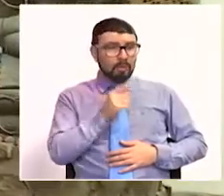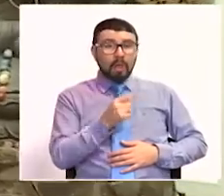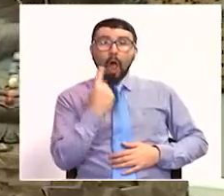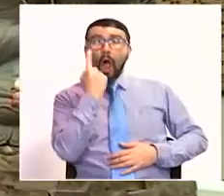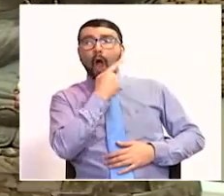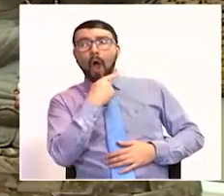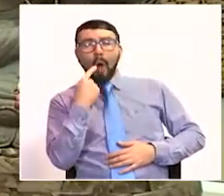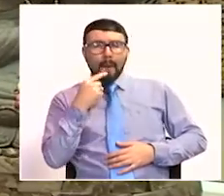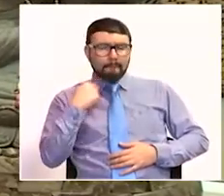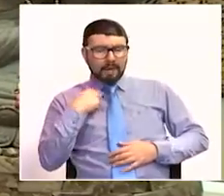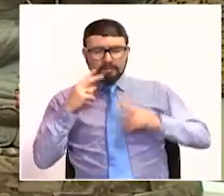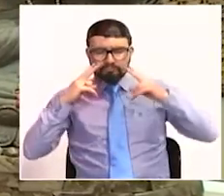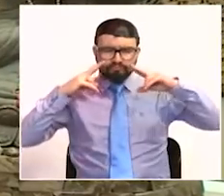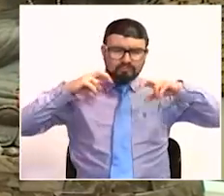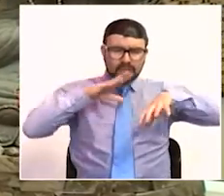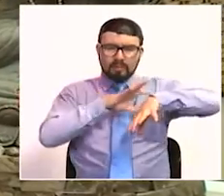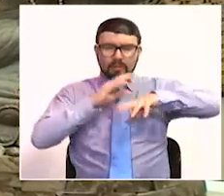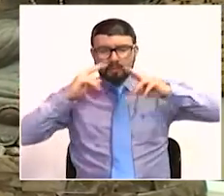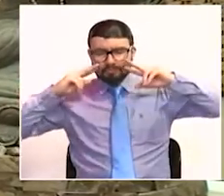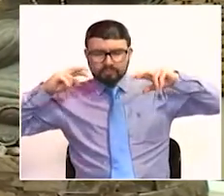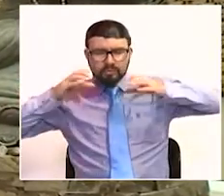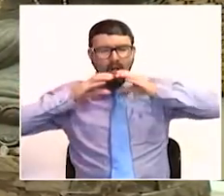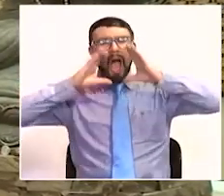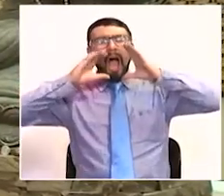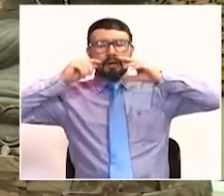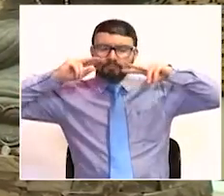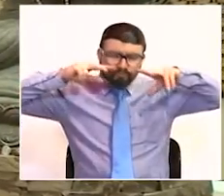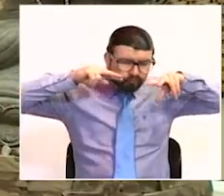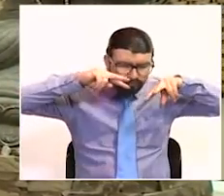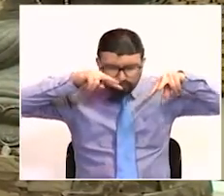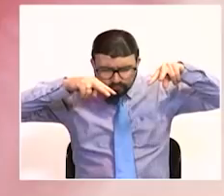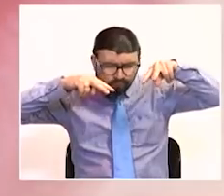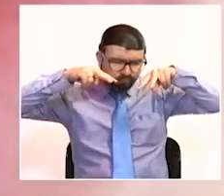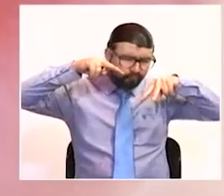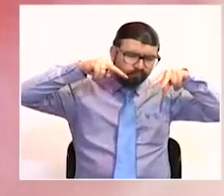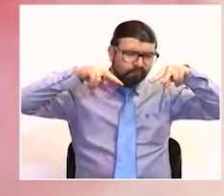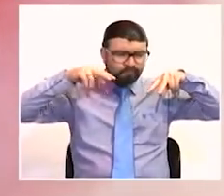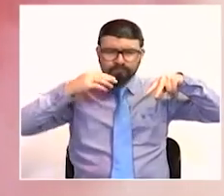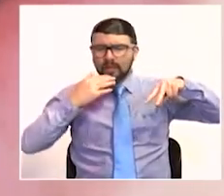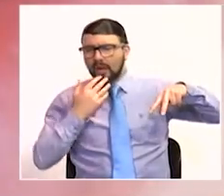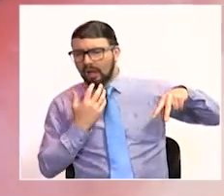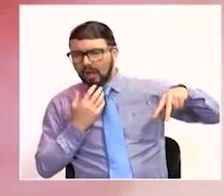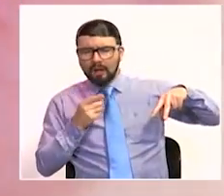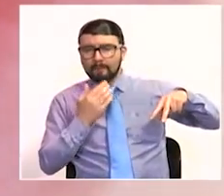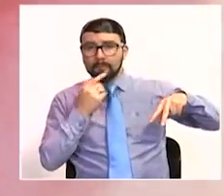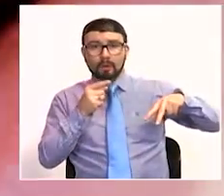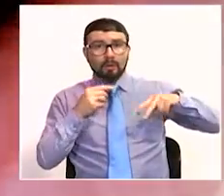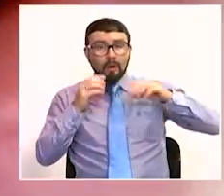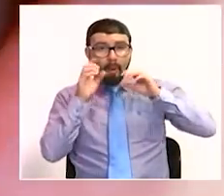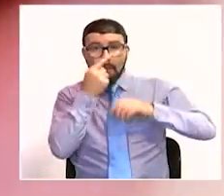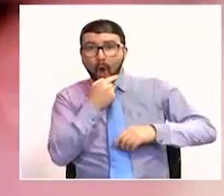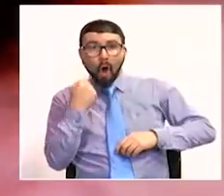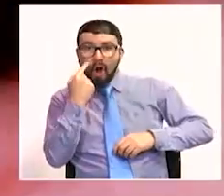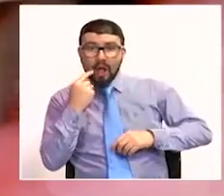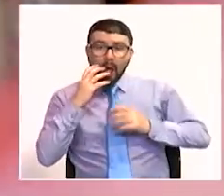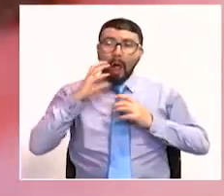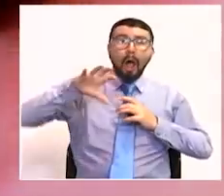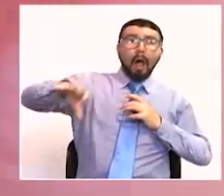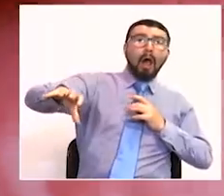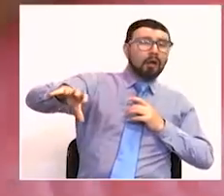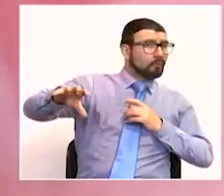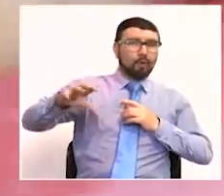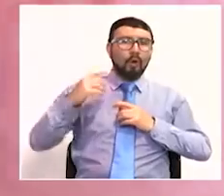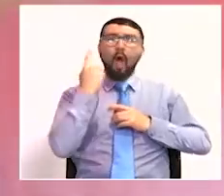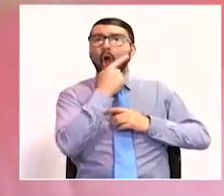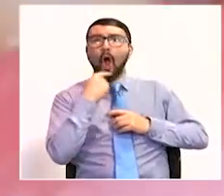gran aporte a ese diagnóstico que hace. La boca hace parte del cuerpo, es que nosotros, el paciente no va